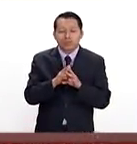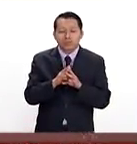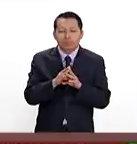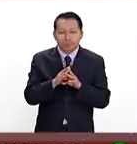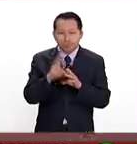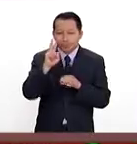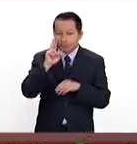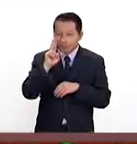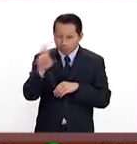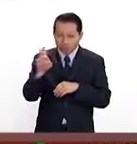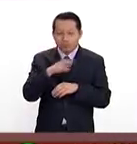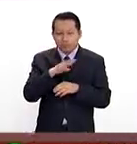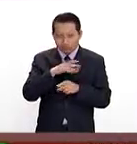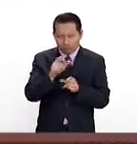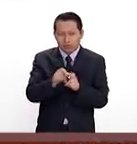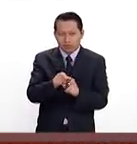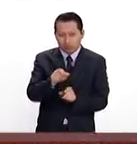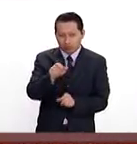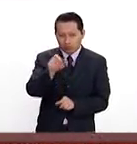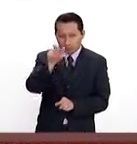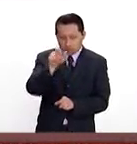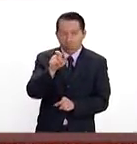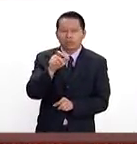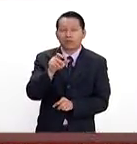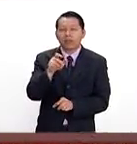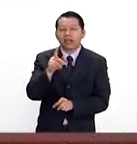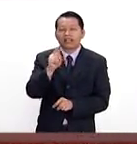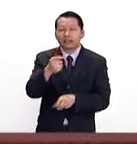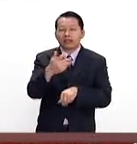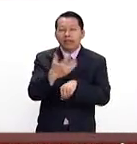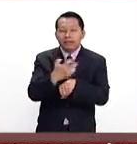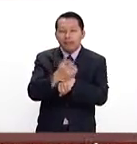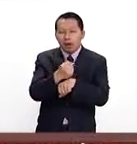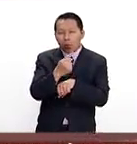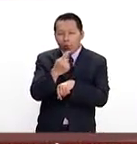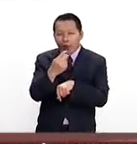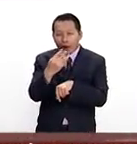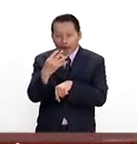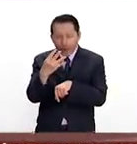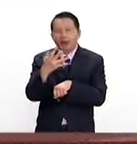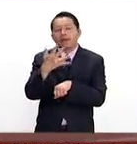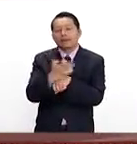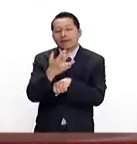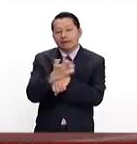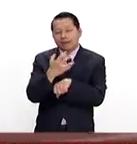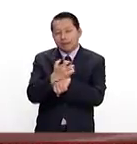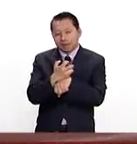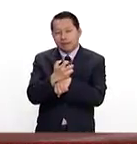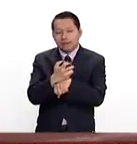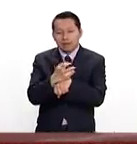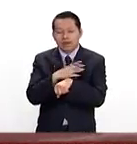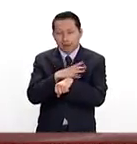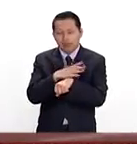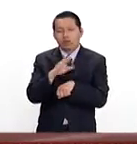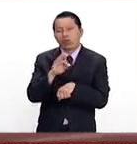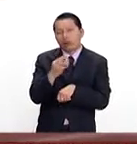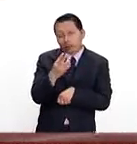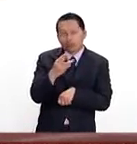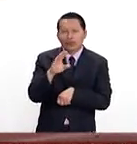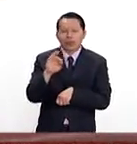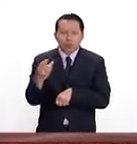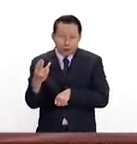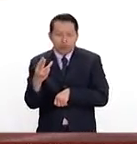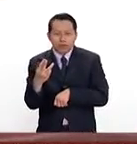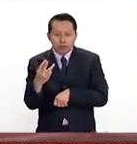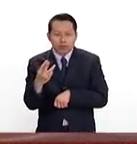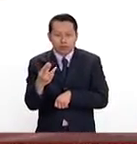si lo ponemos en cilindros, en barras, es 1, 2, 3, 4, es la quinta, esa que se ve más pareja. Los números que se ven ahí son 43, 43